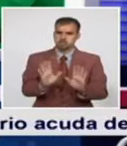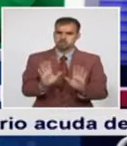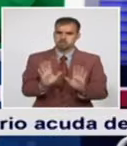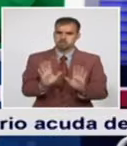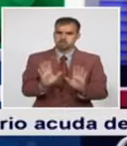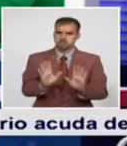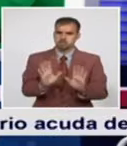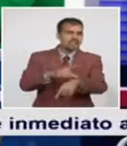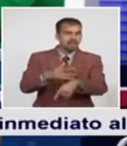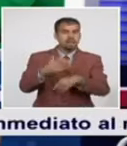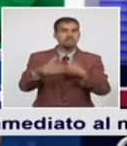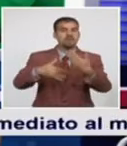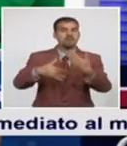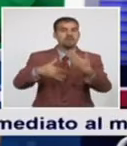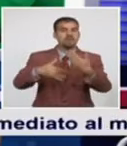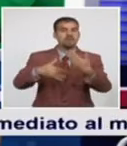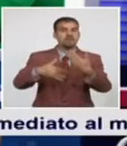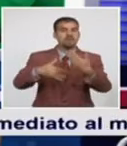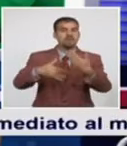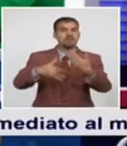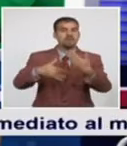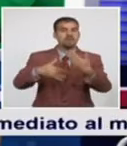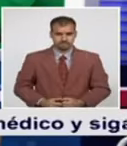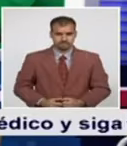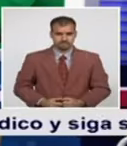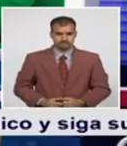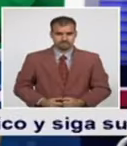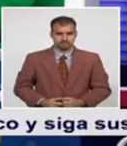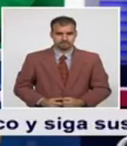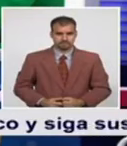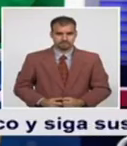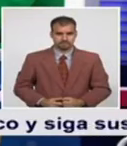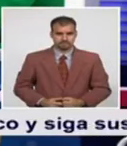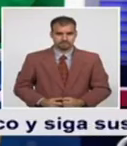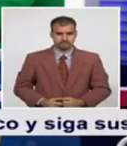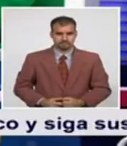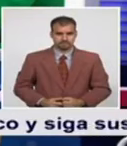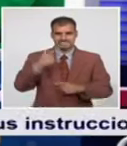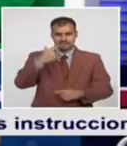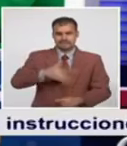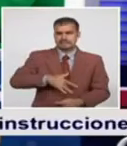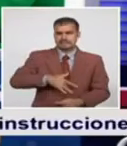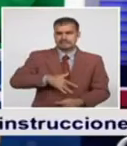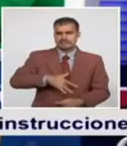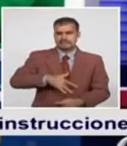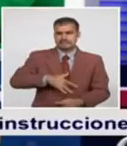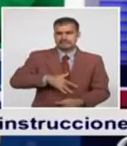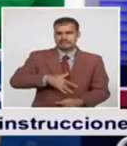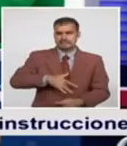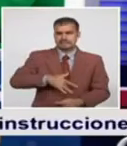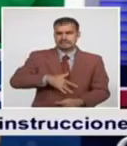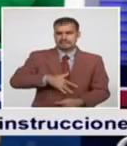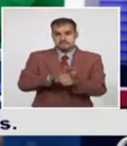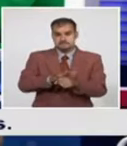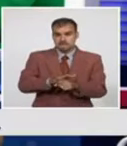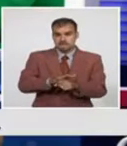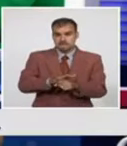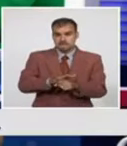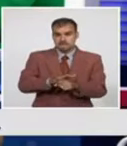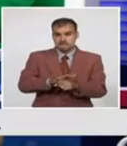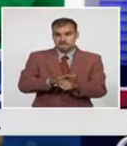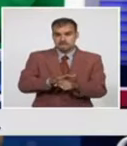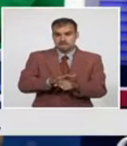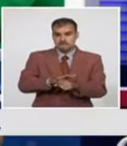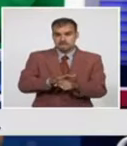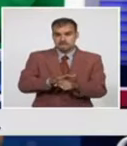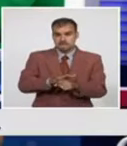trastornos digestivos, una hernia hiatal, una gastritis crónica, que realmente evolucionó con un grupo de